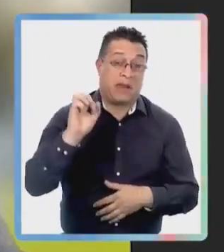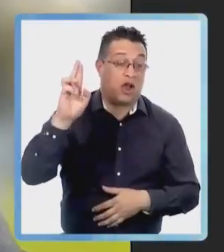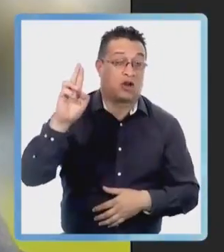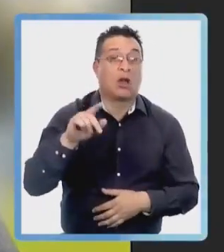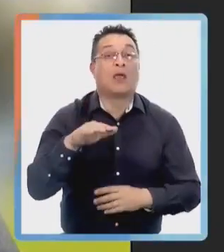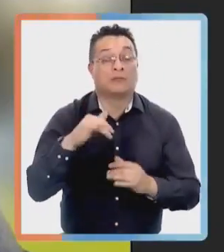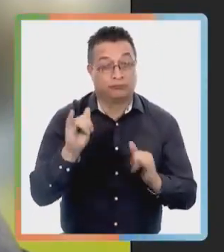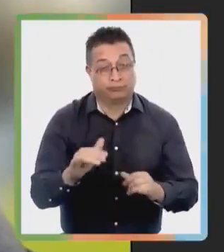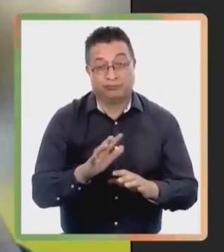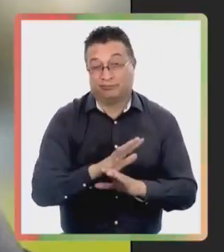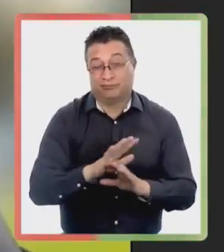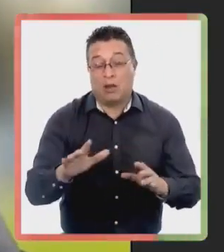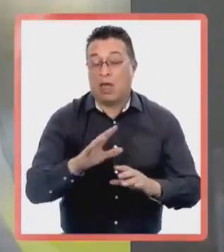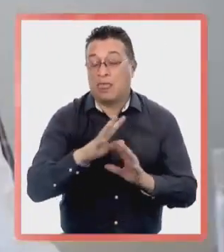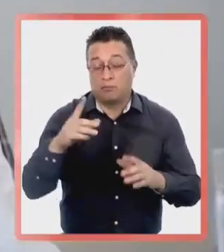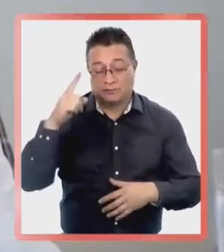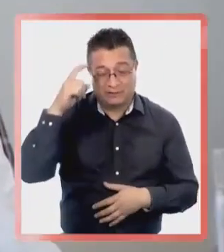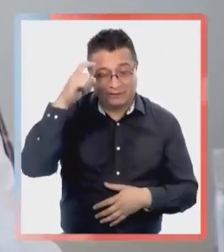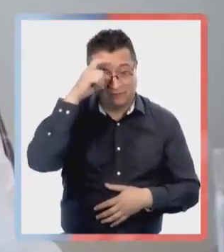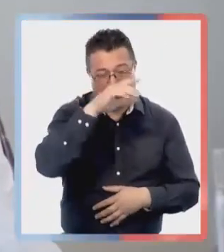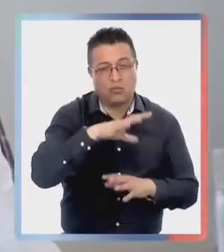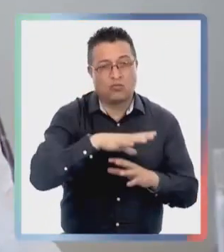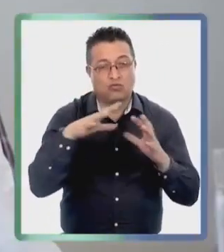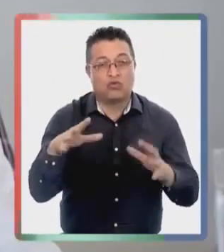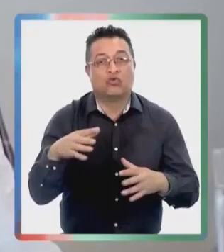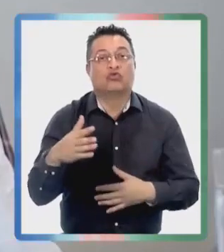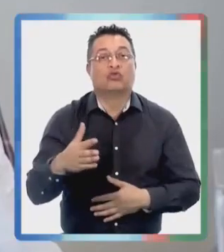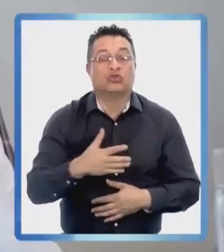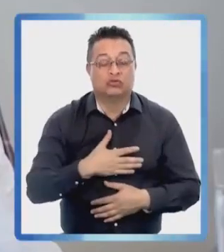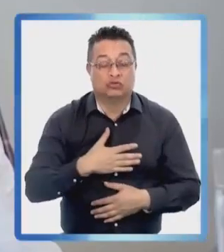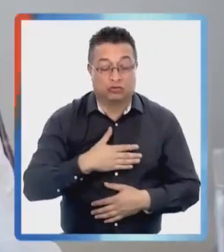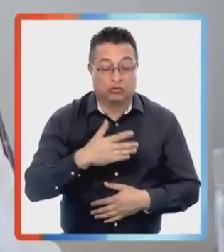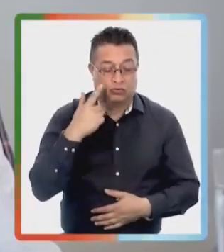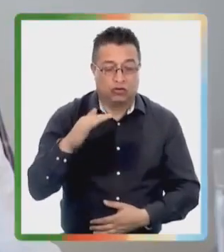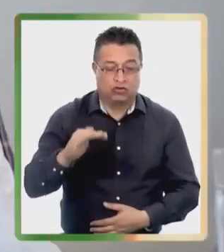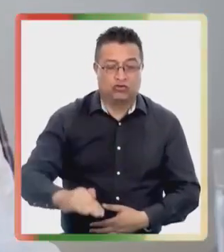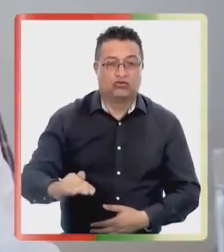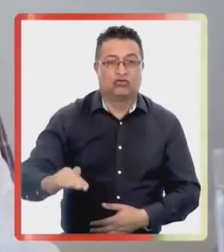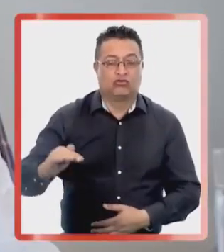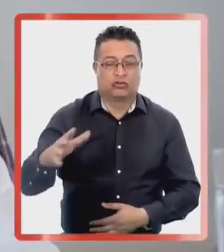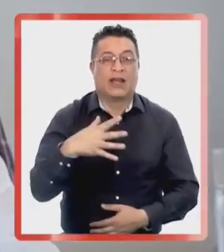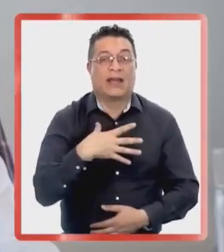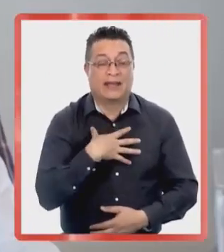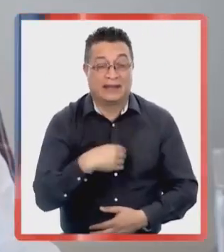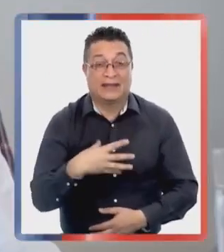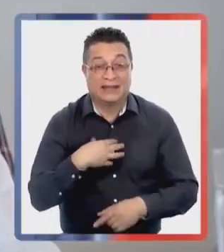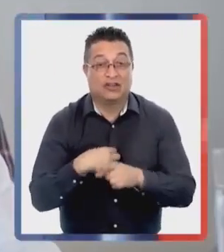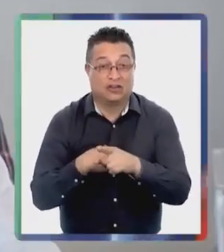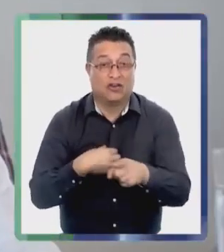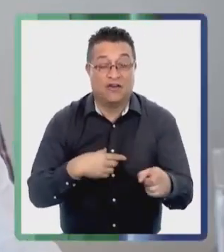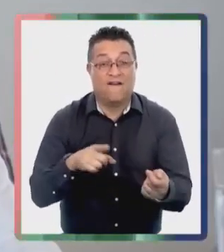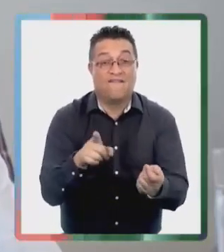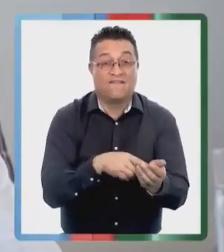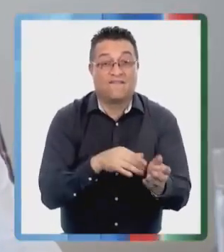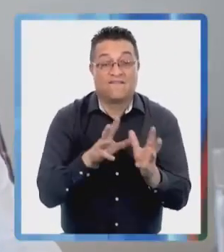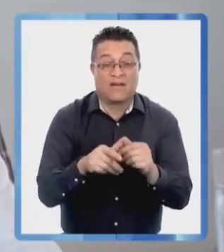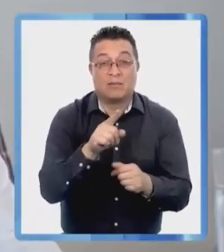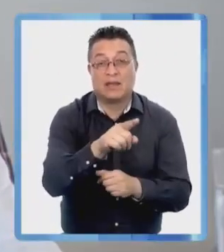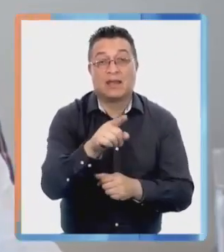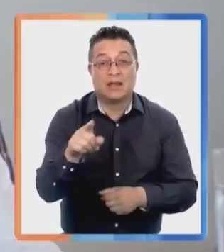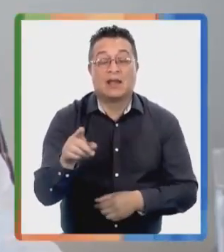terrible, porque después terminan muy complicados y muchas veces, a mí que me toca ver niños, uno ve esos hijos de esas familias